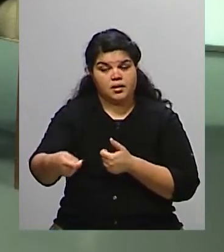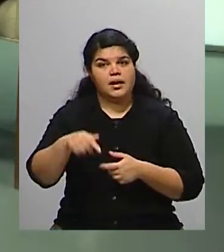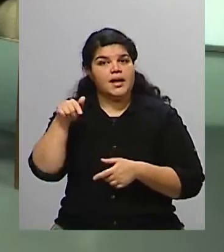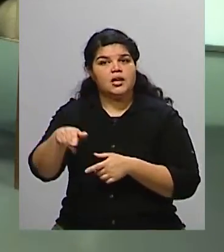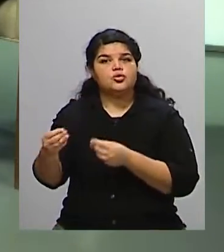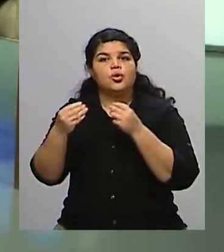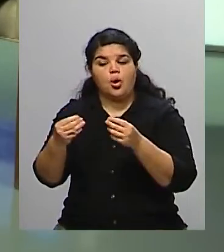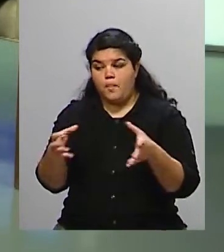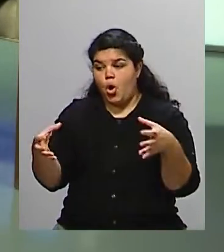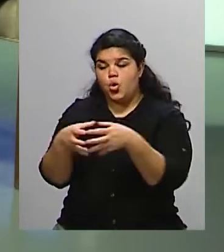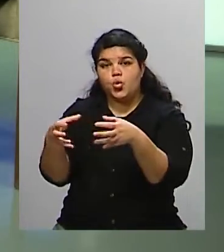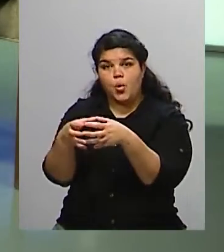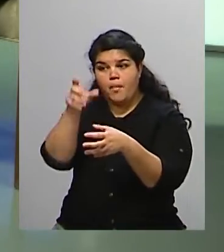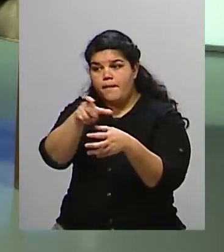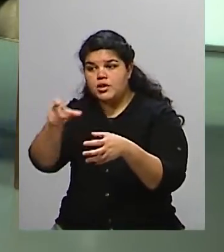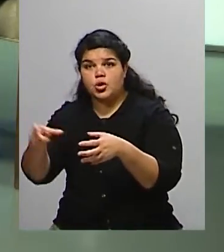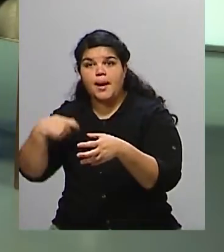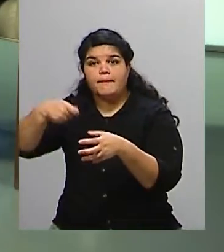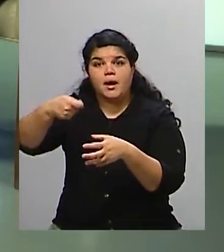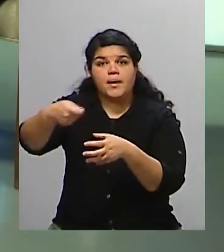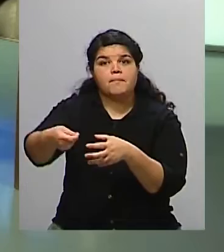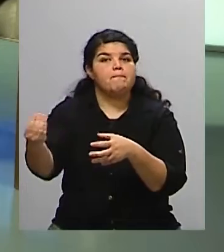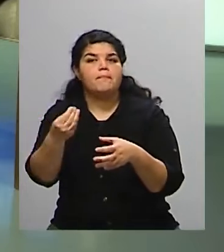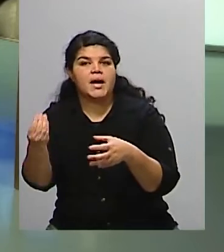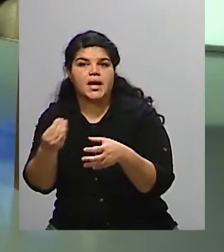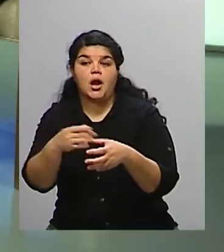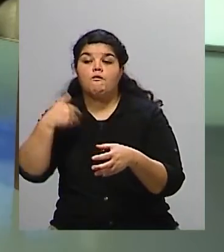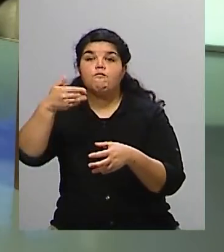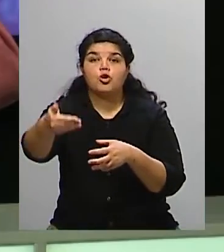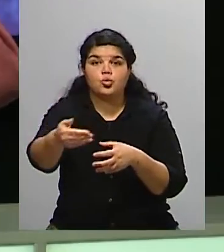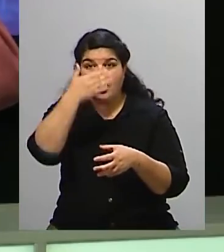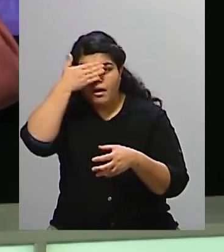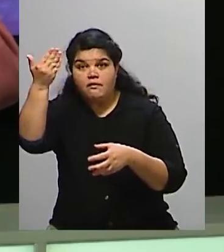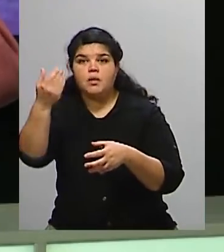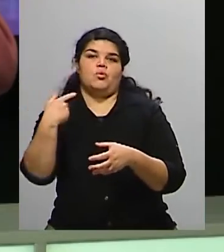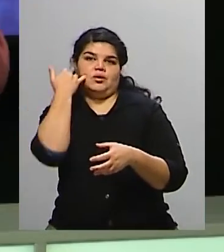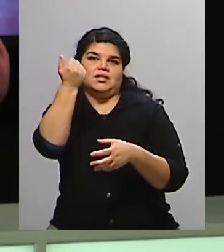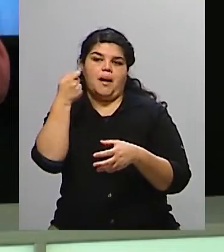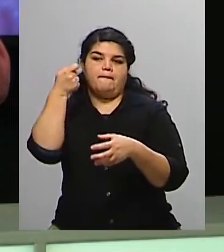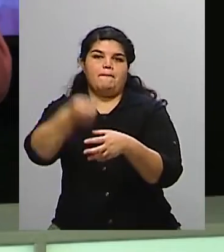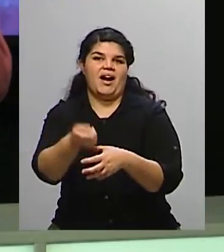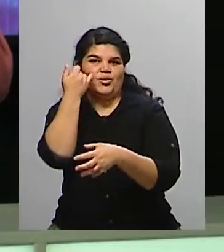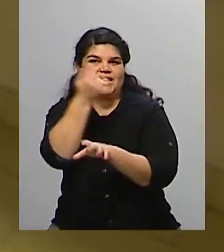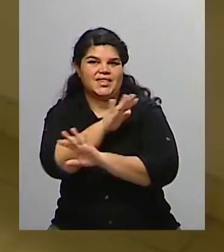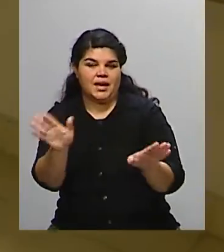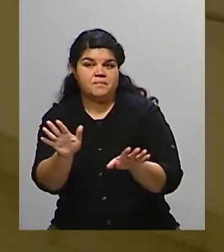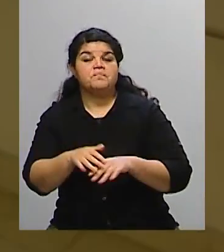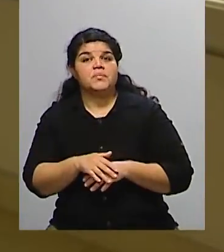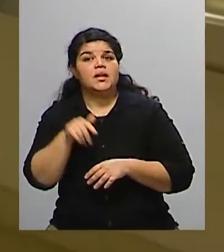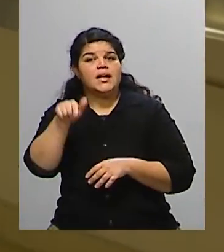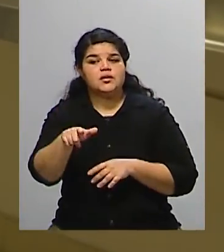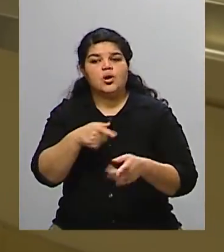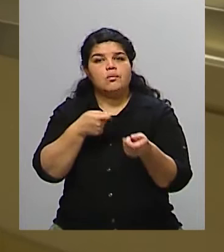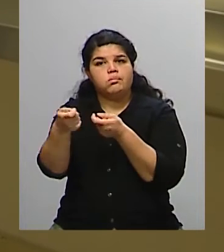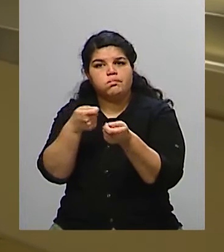que queremos cubrirnos de ese riesgo de caer enfermos. Entonces, en el fondo, siempre está un sistema que hay que administrar esos recursos